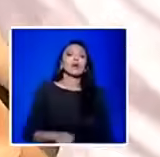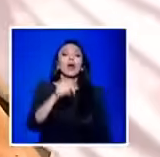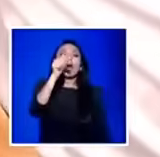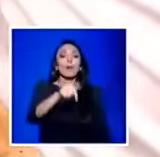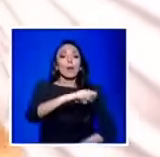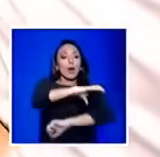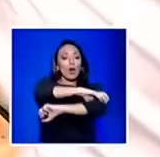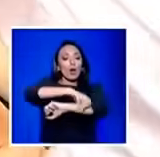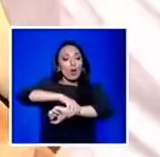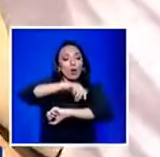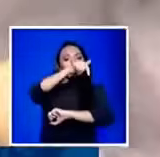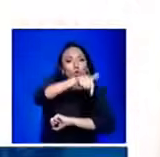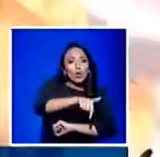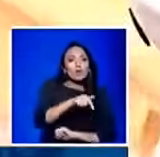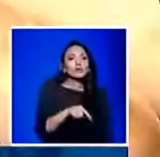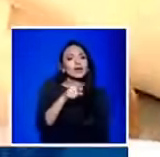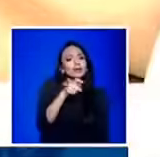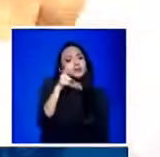la avenida Maldonado,